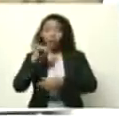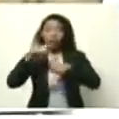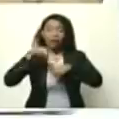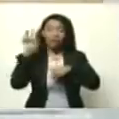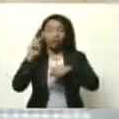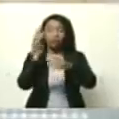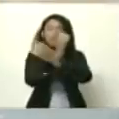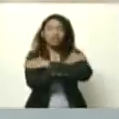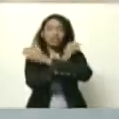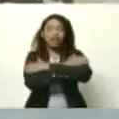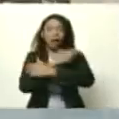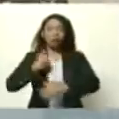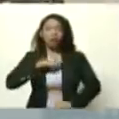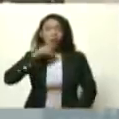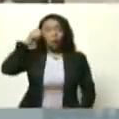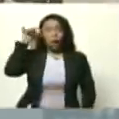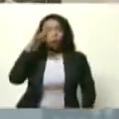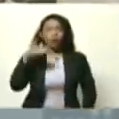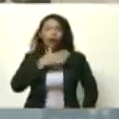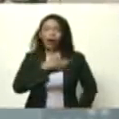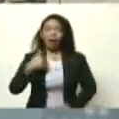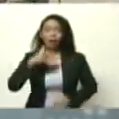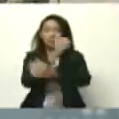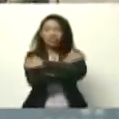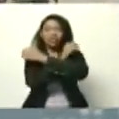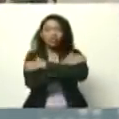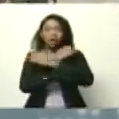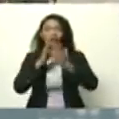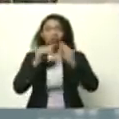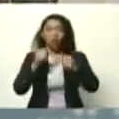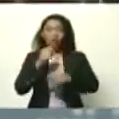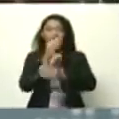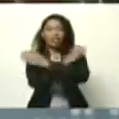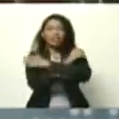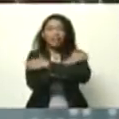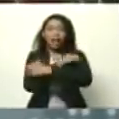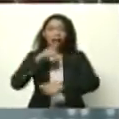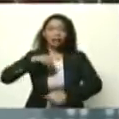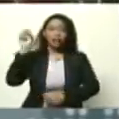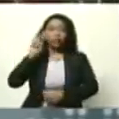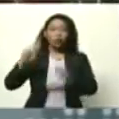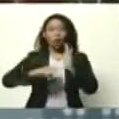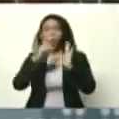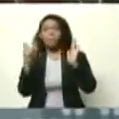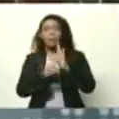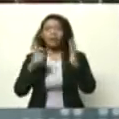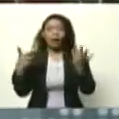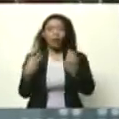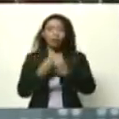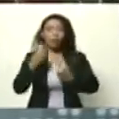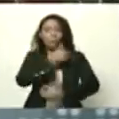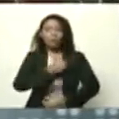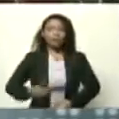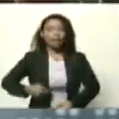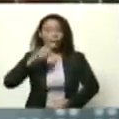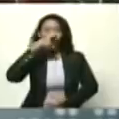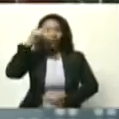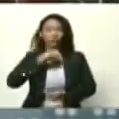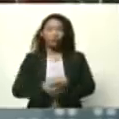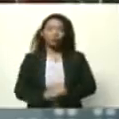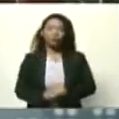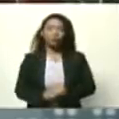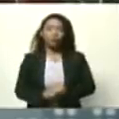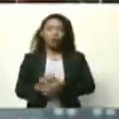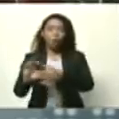Mucha felicidad para nuestro pueblo. Queremos felicitarlos a todos, felicitar a Venezuela entera, que junto al presidente Nicolás Maduro,